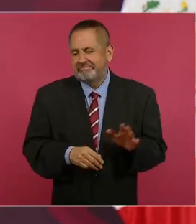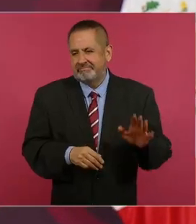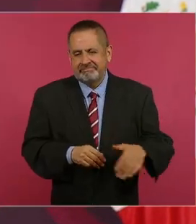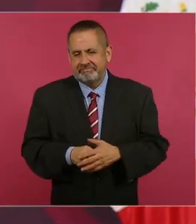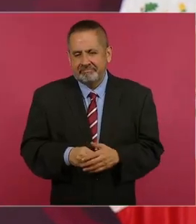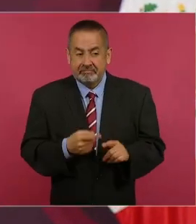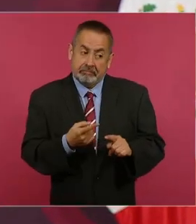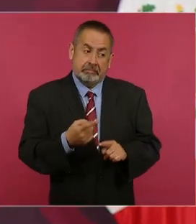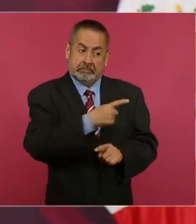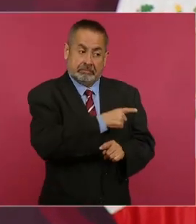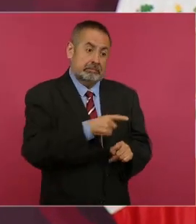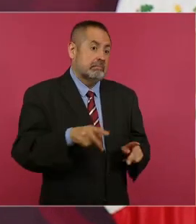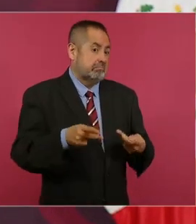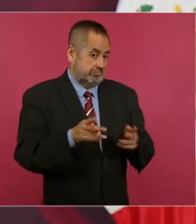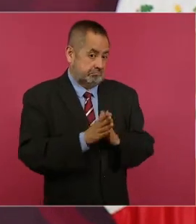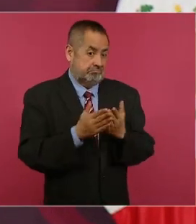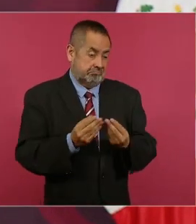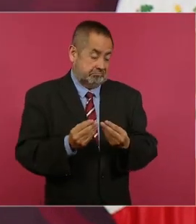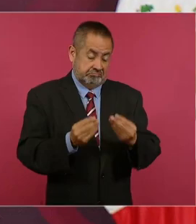vende